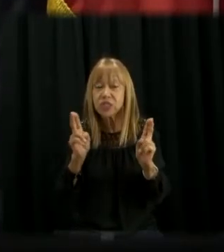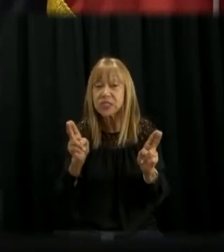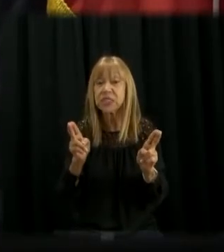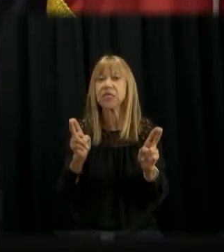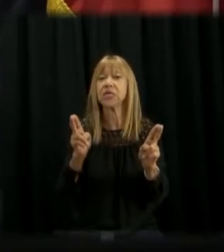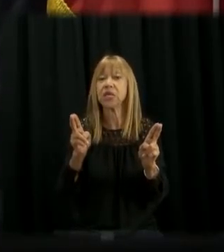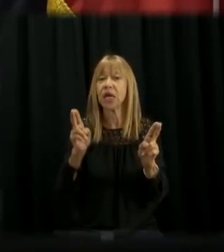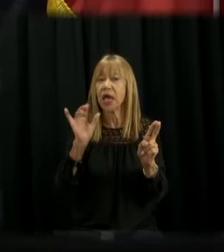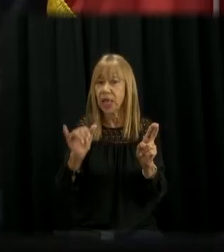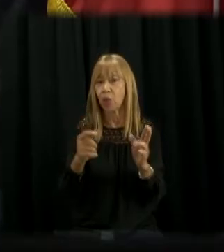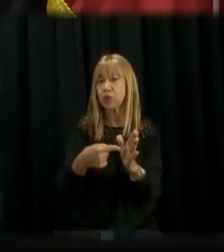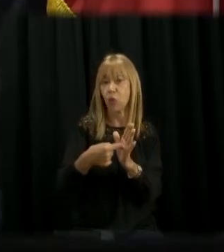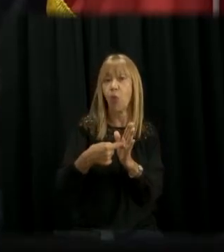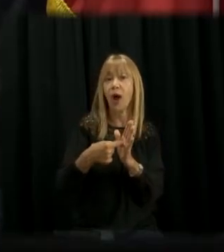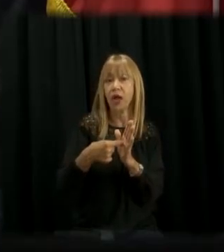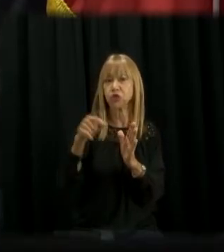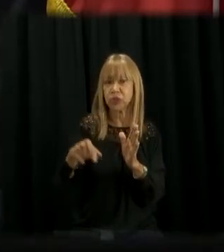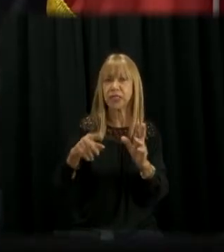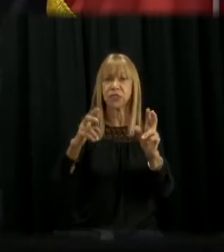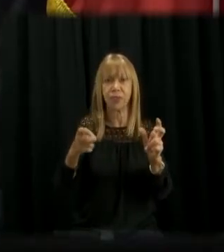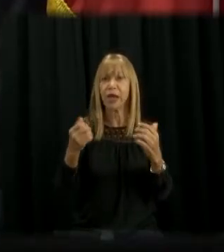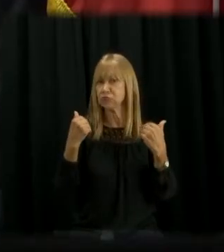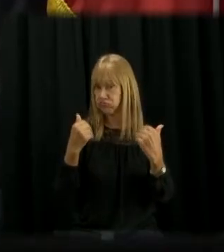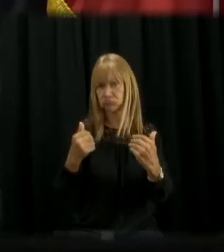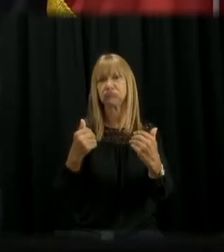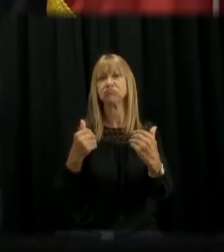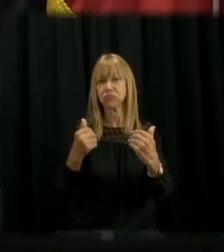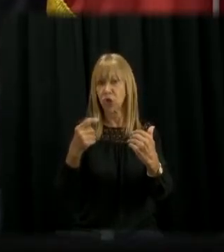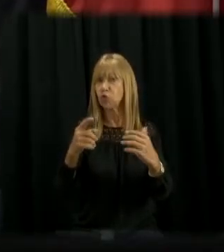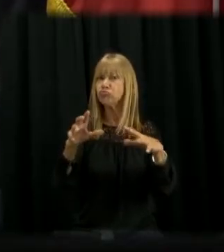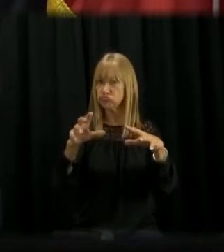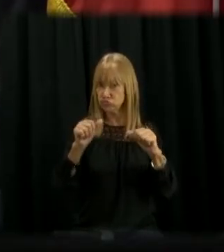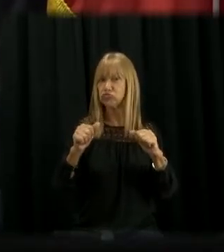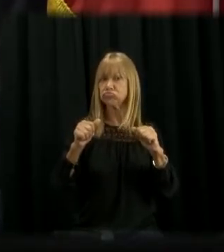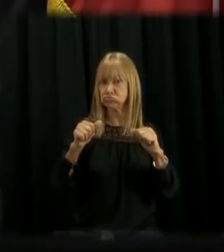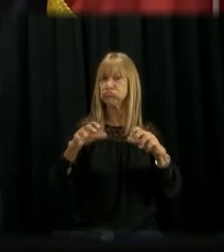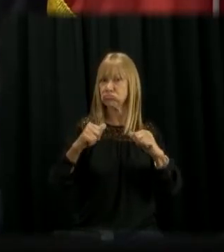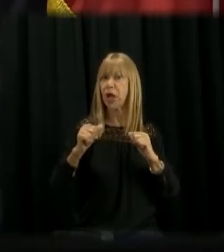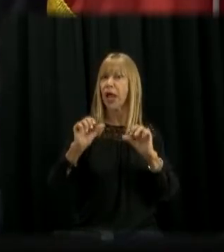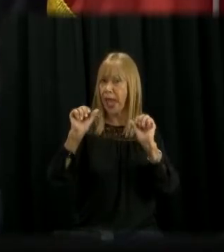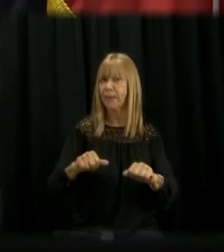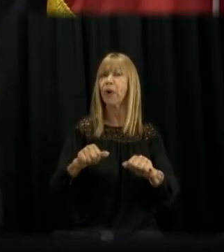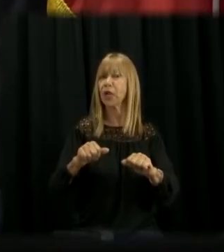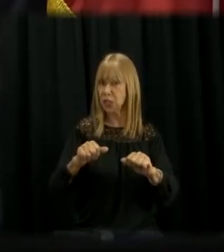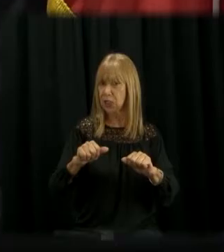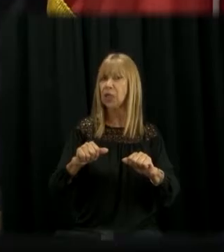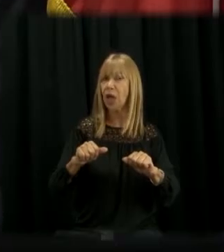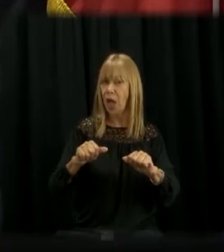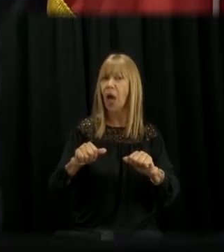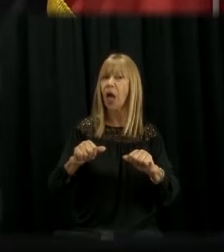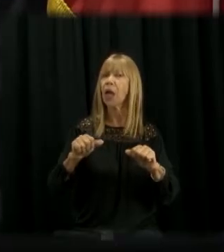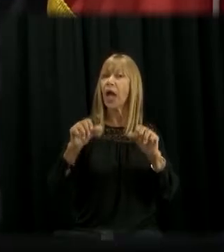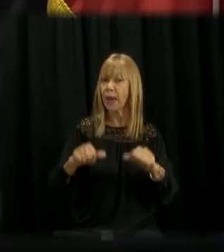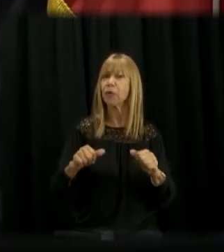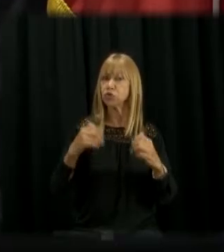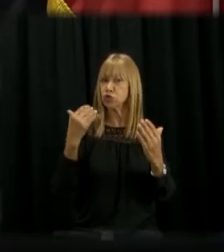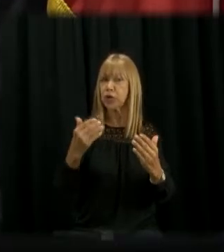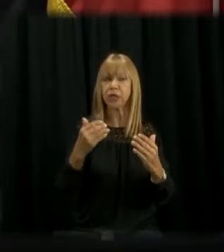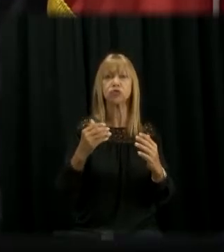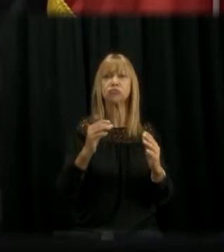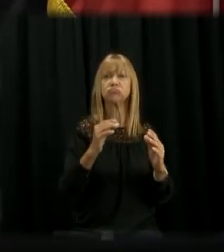y cuando vio la urgencia para lidiar con esto, lo hizo y tuvo